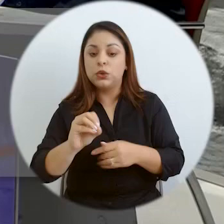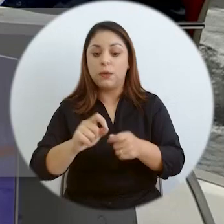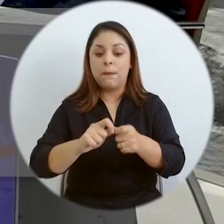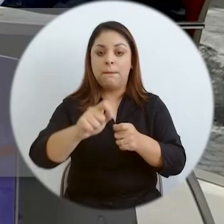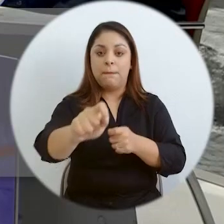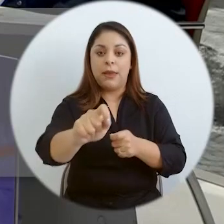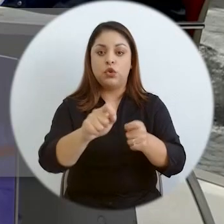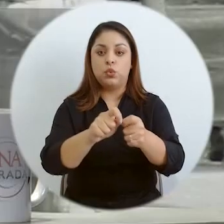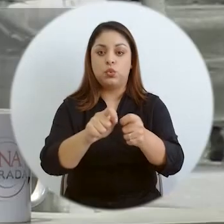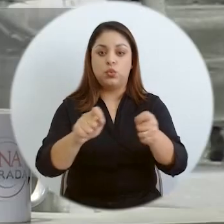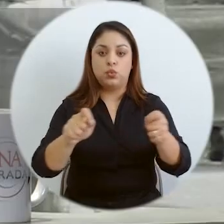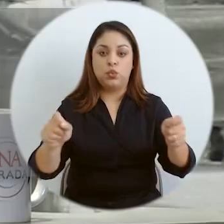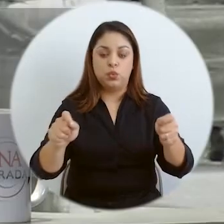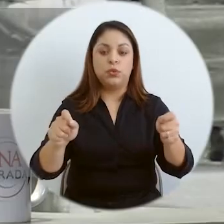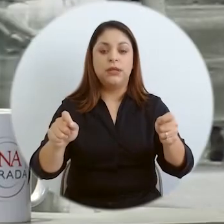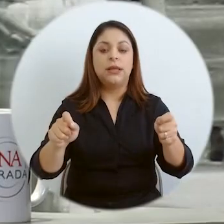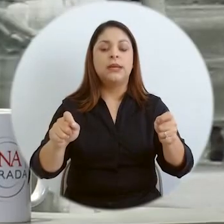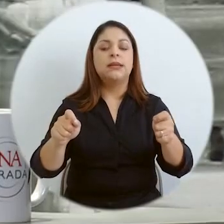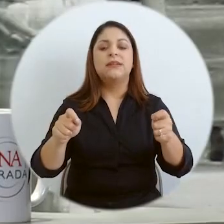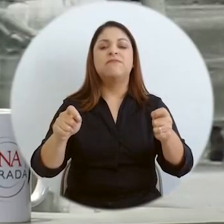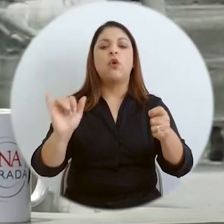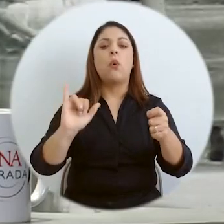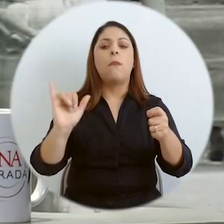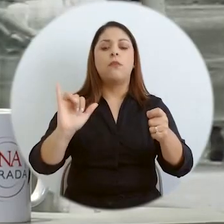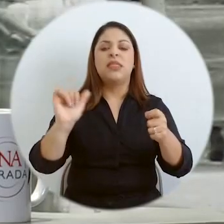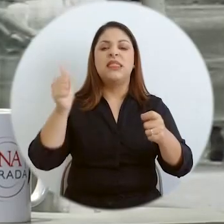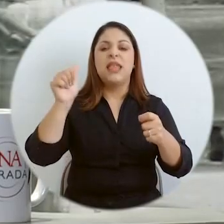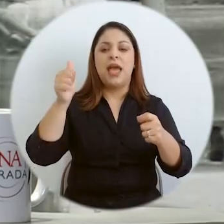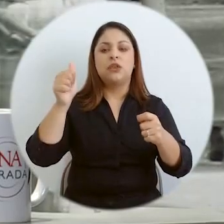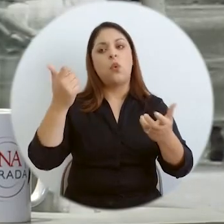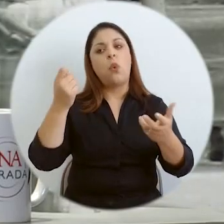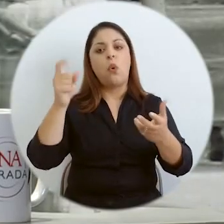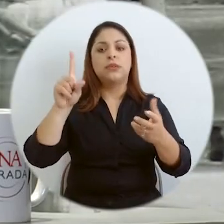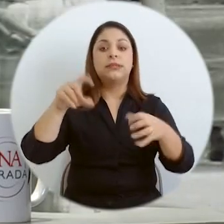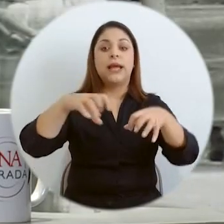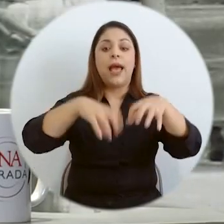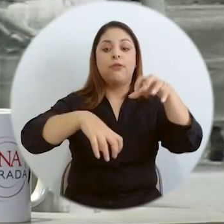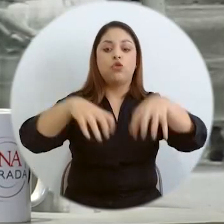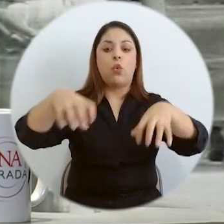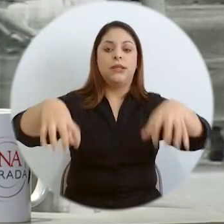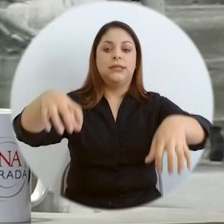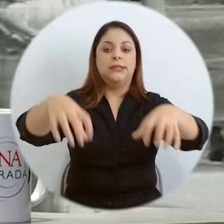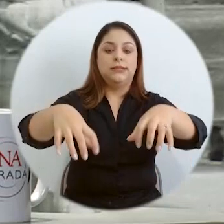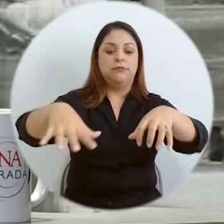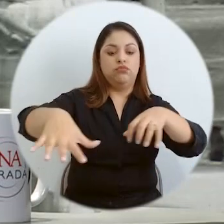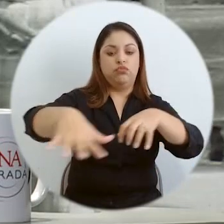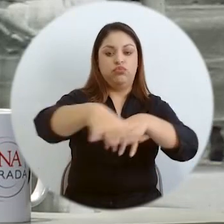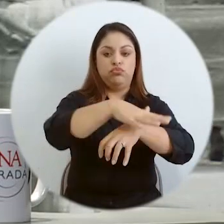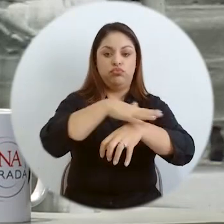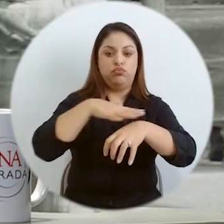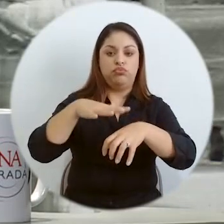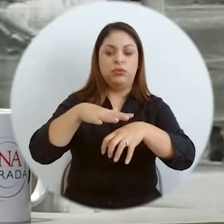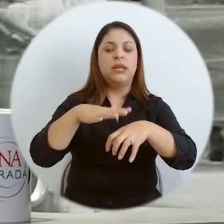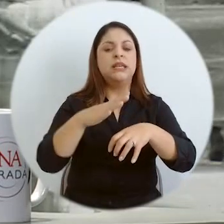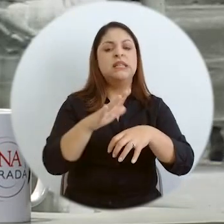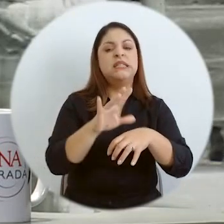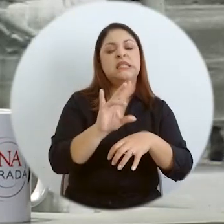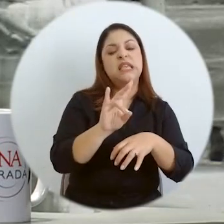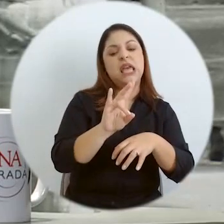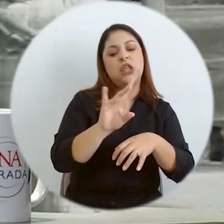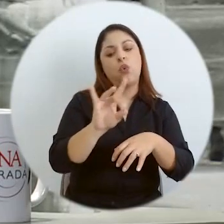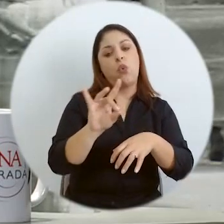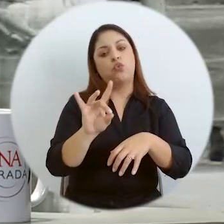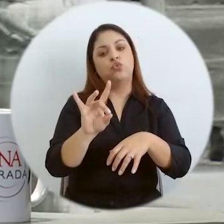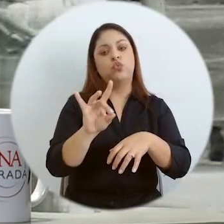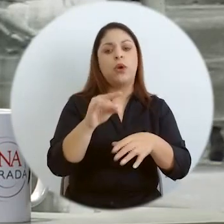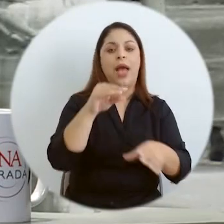entre 11 o 10 cantones de todo el país, y de los cuales casi siempre 8 o 7 están en el GAM y muy poquitos están fuera